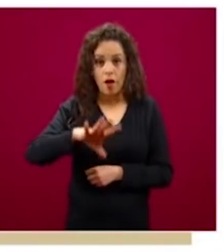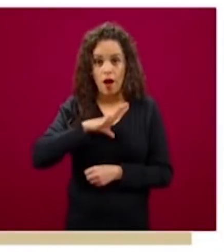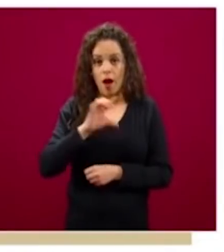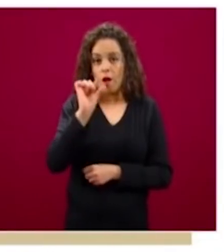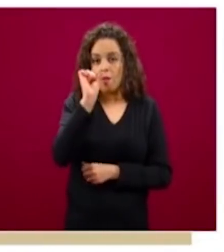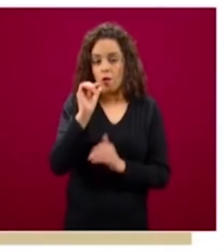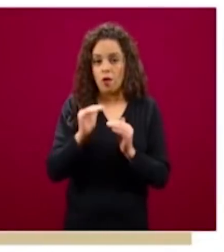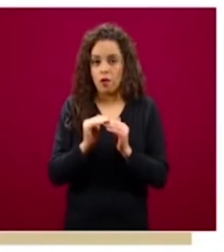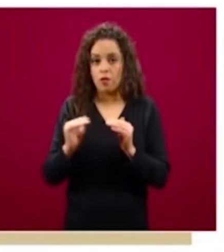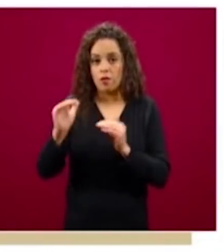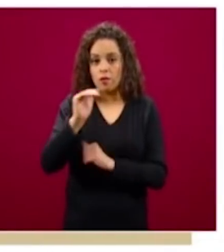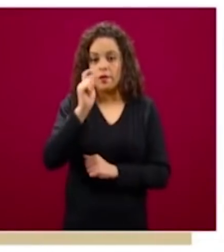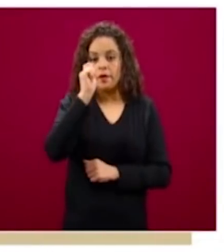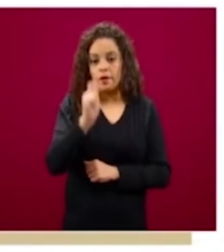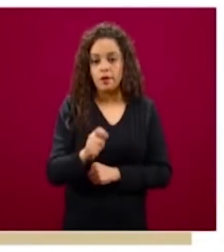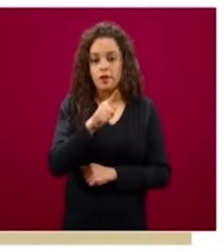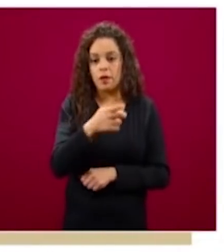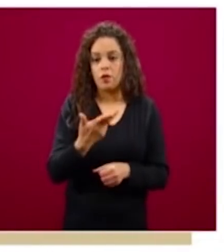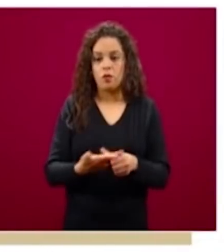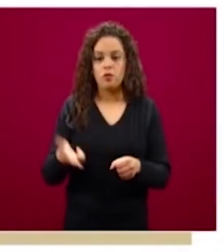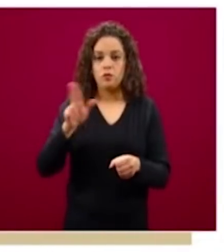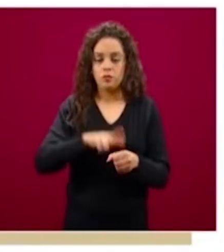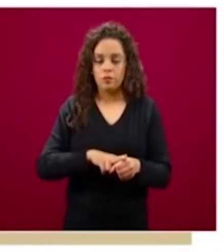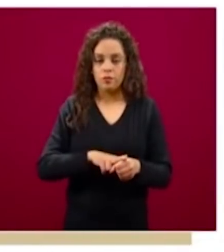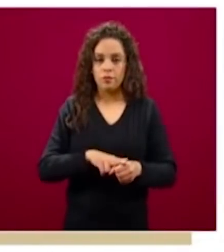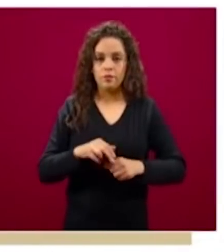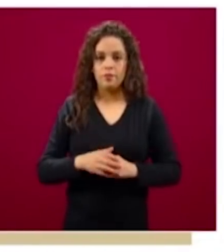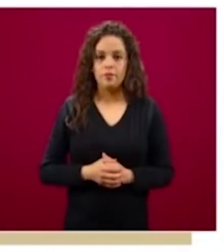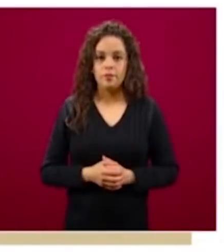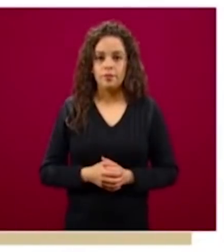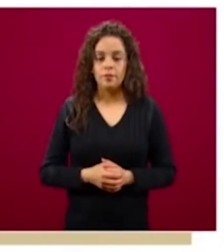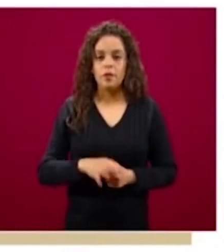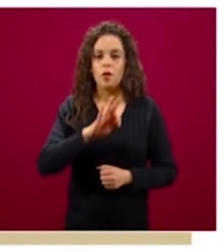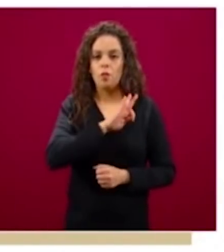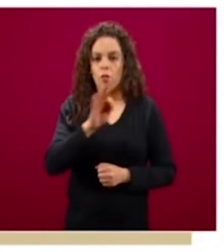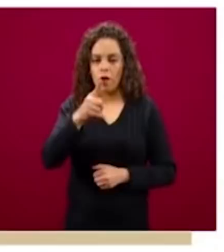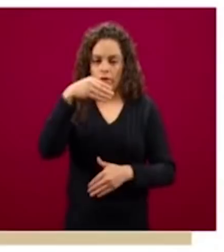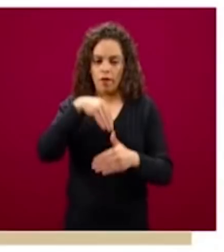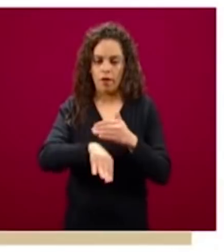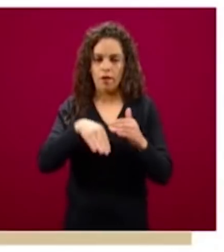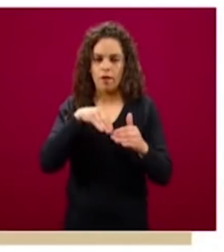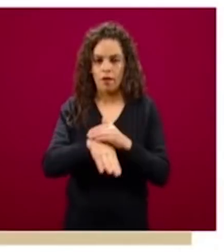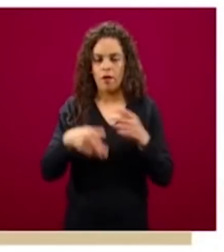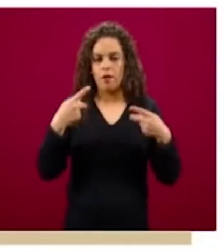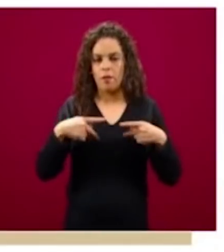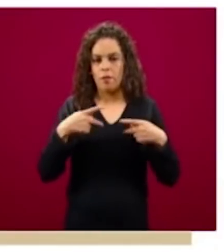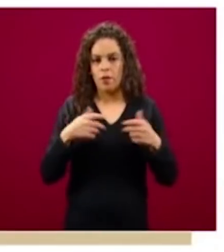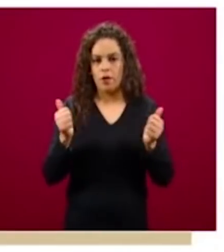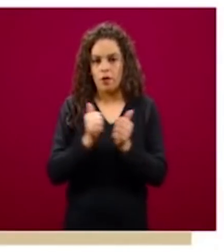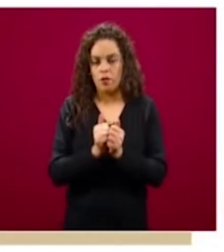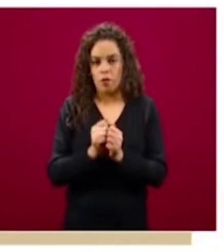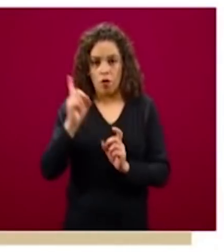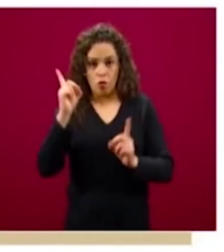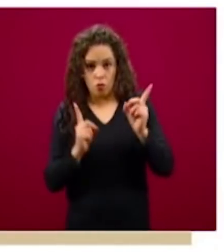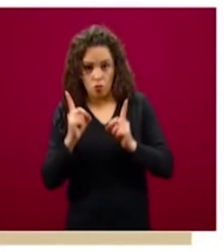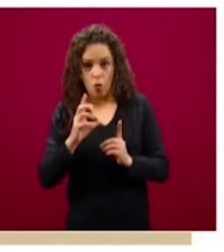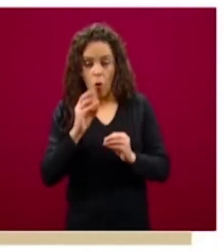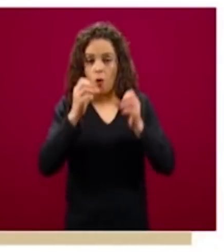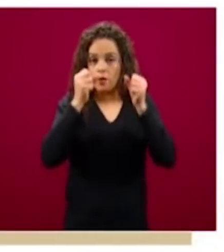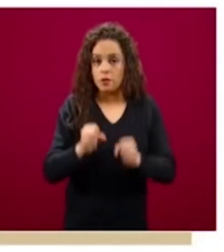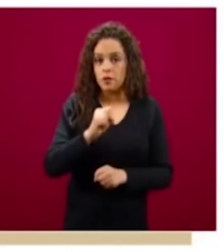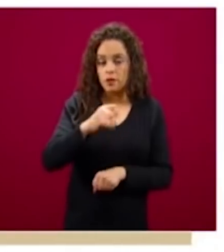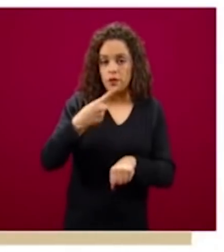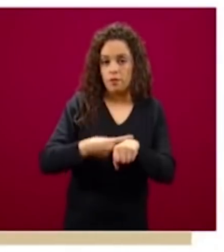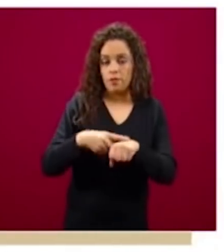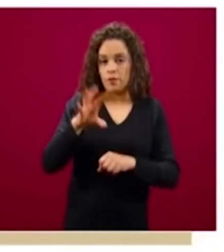incremento en relación a las unidades hospitalarias que pueden recibir pacientes con COVID o con sospecha o con confirmación de